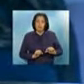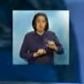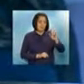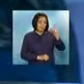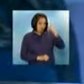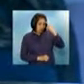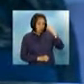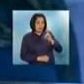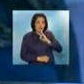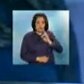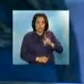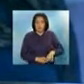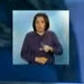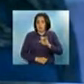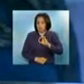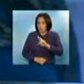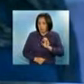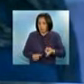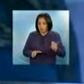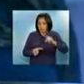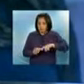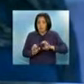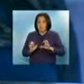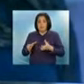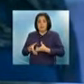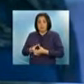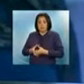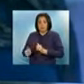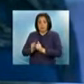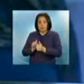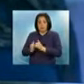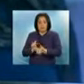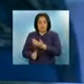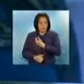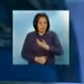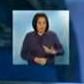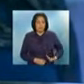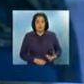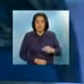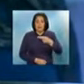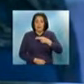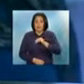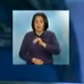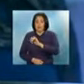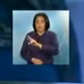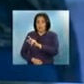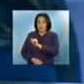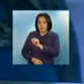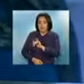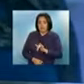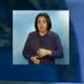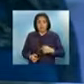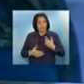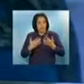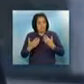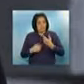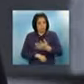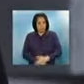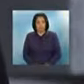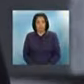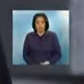Estados Unidos. Lorela Praeli integra el equipo de campaña de la candidata presidencial Hillary Clinton y dio un emotivo discurso.